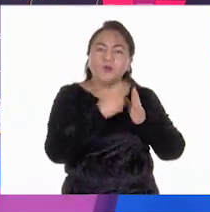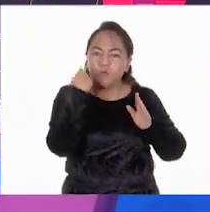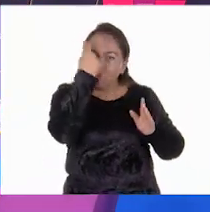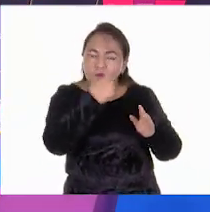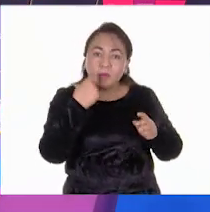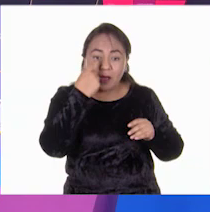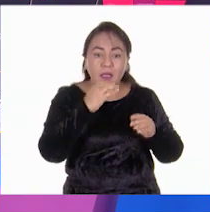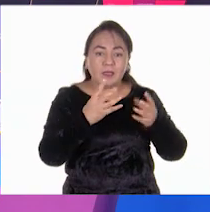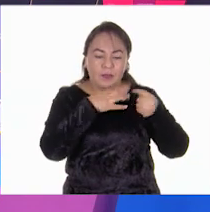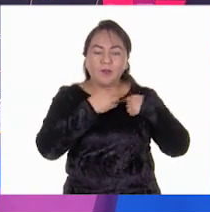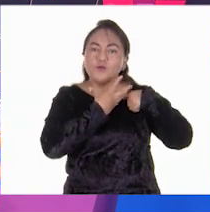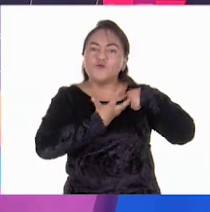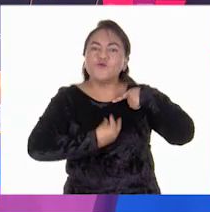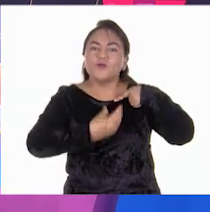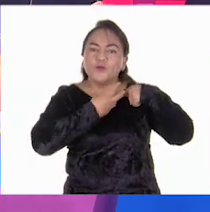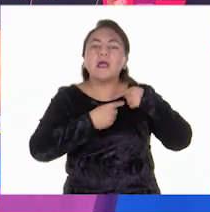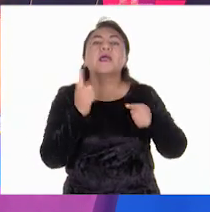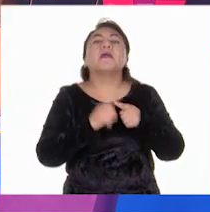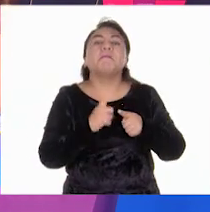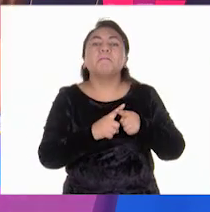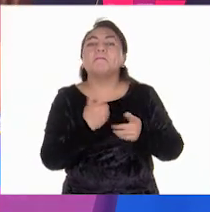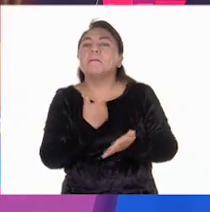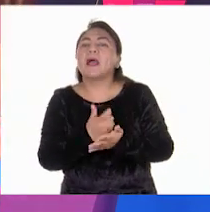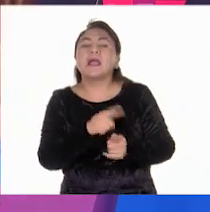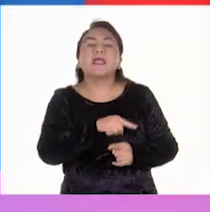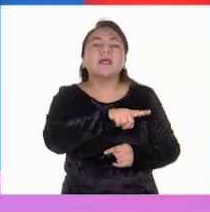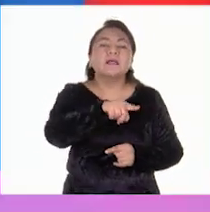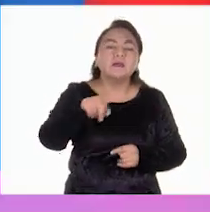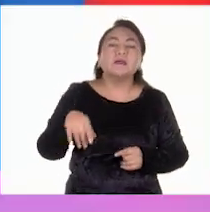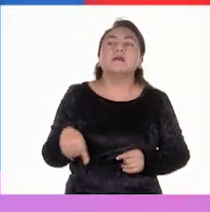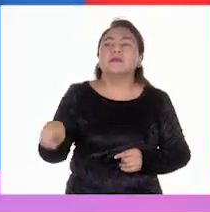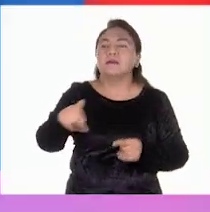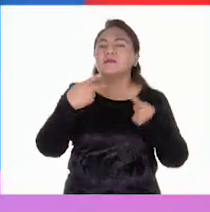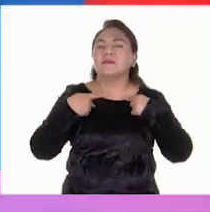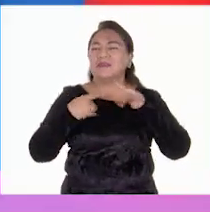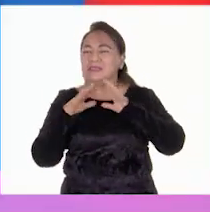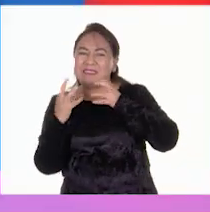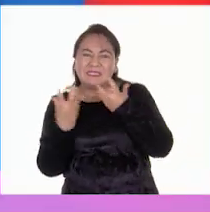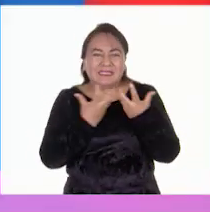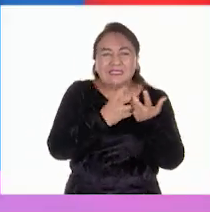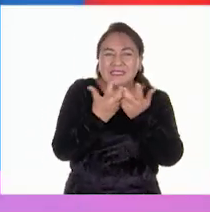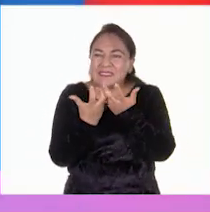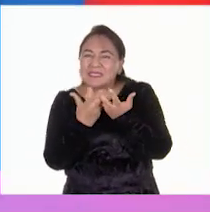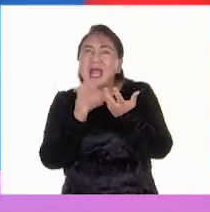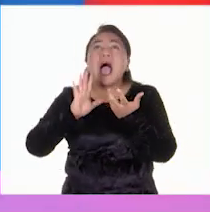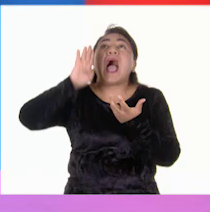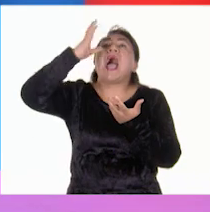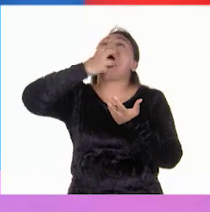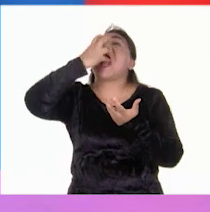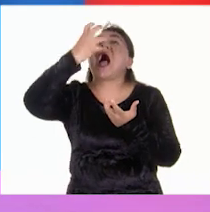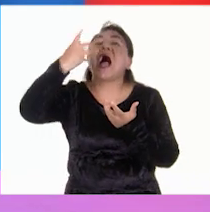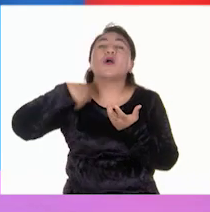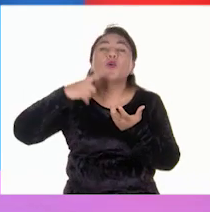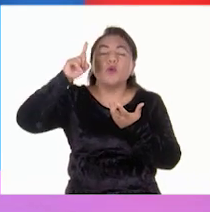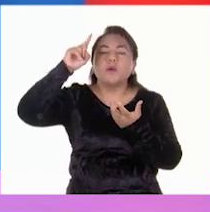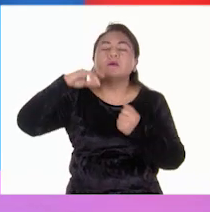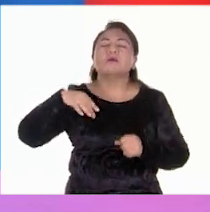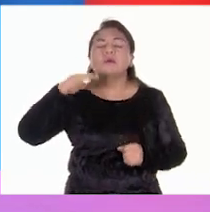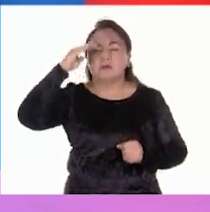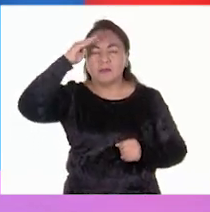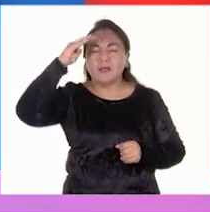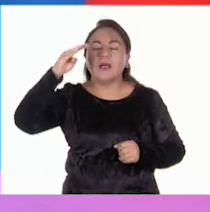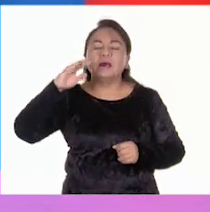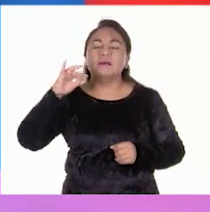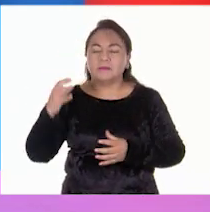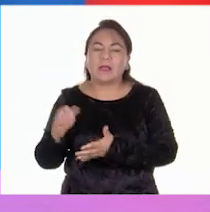y el concentrador. ¿Quién lo paga? En el tumulto, alguien grita que lo quiere. Señor testimonio, le da